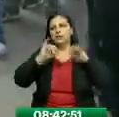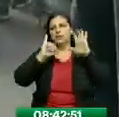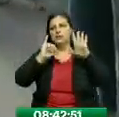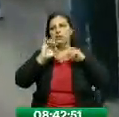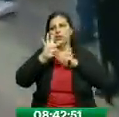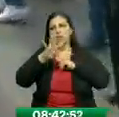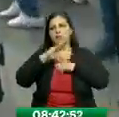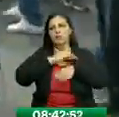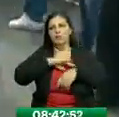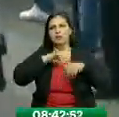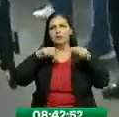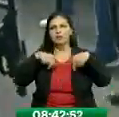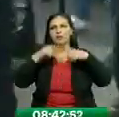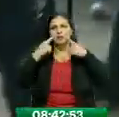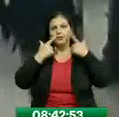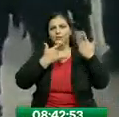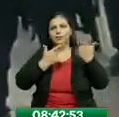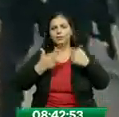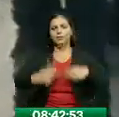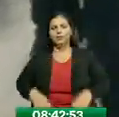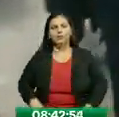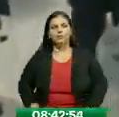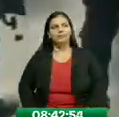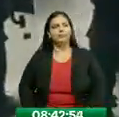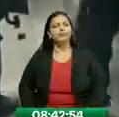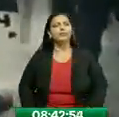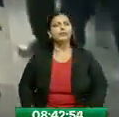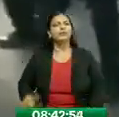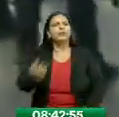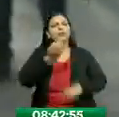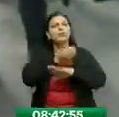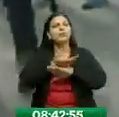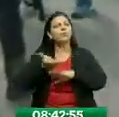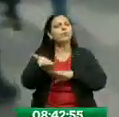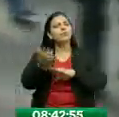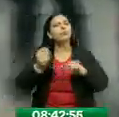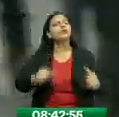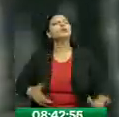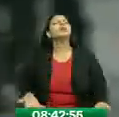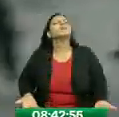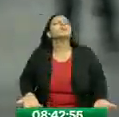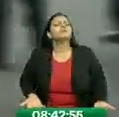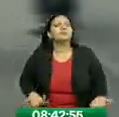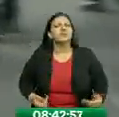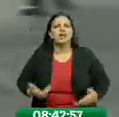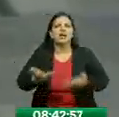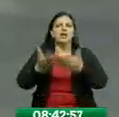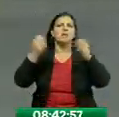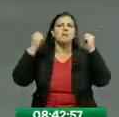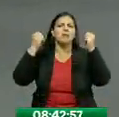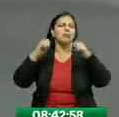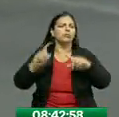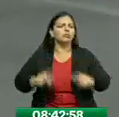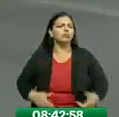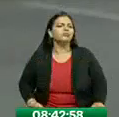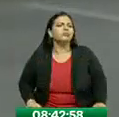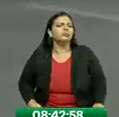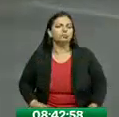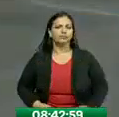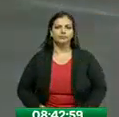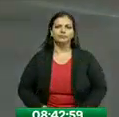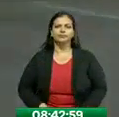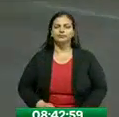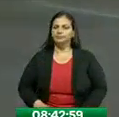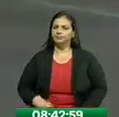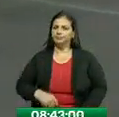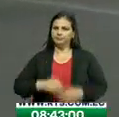se recomienda o se solicita a la ciudadanía de Durán en este contexto de reclamos, de que quieren trabajar y no lo pueden hacer? Bueno, únicamente